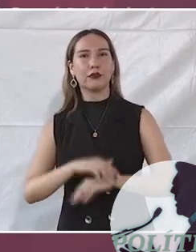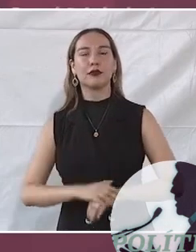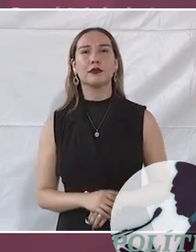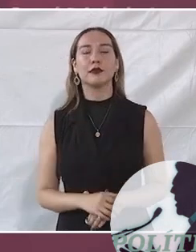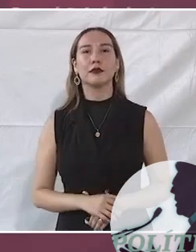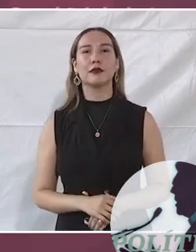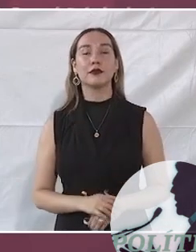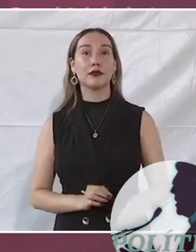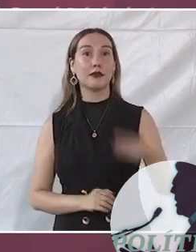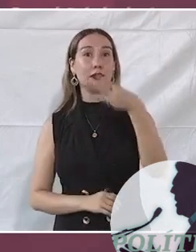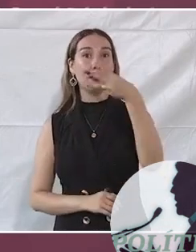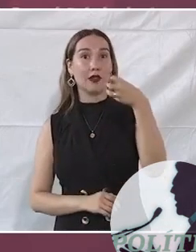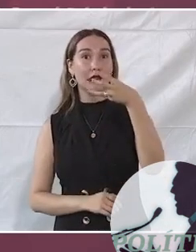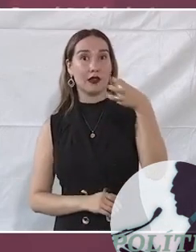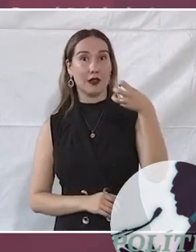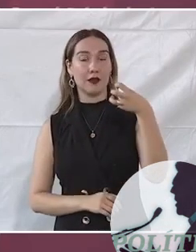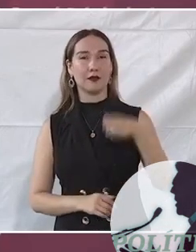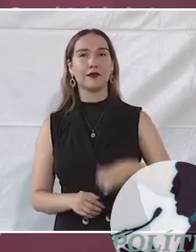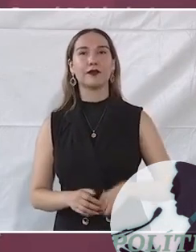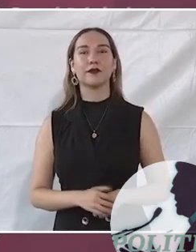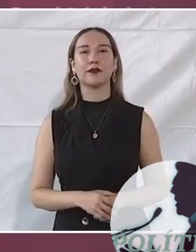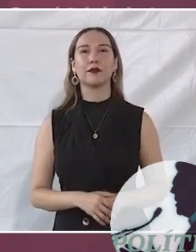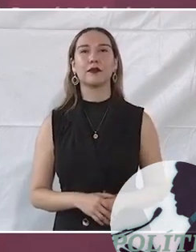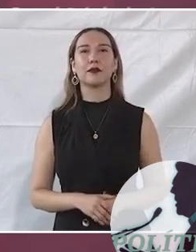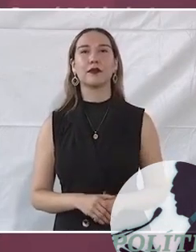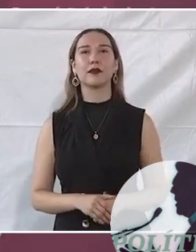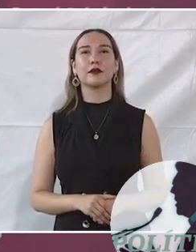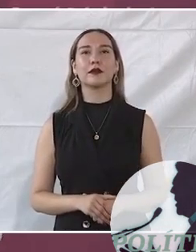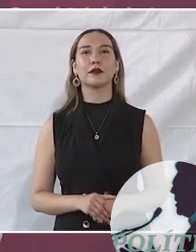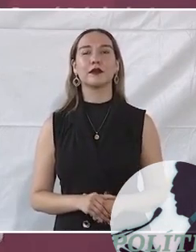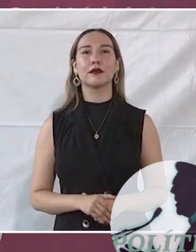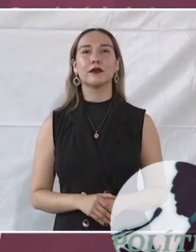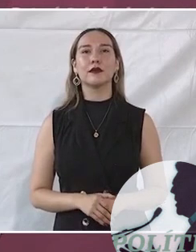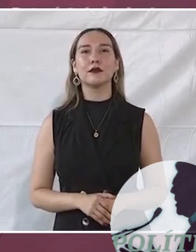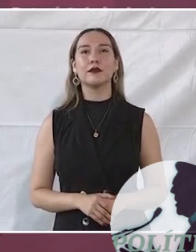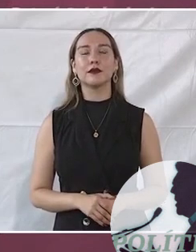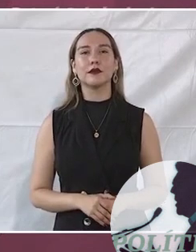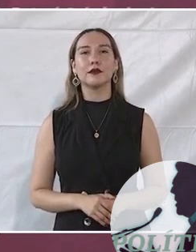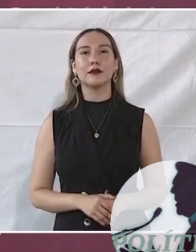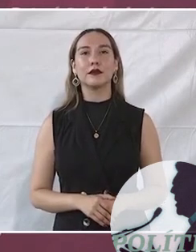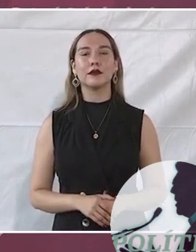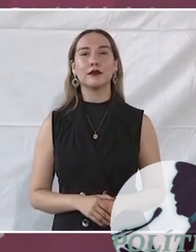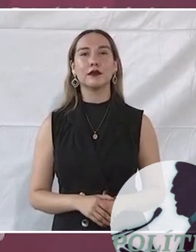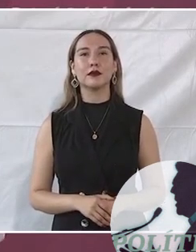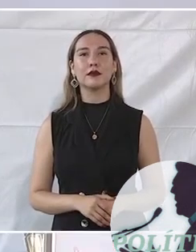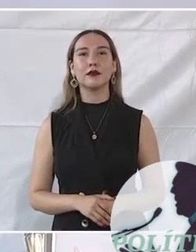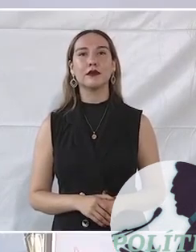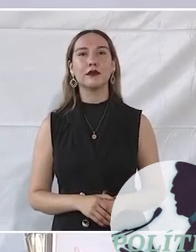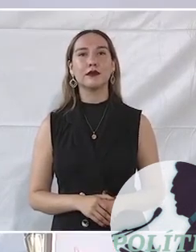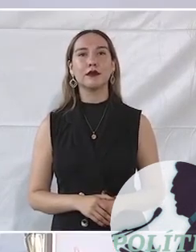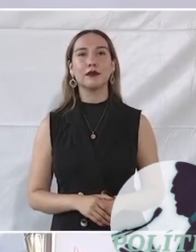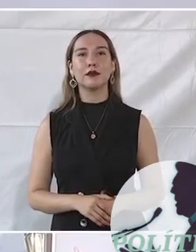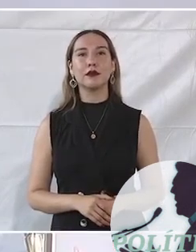Y lo tercero, ya es un asunto más íntimo, tengo